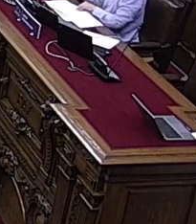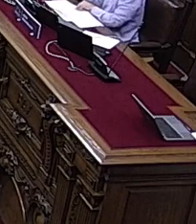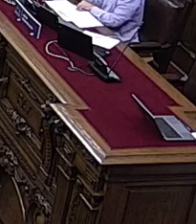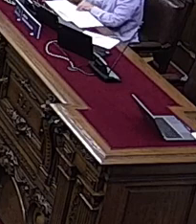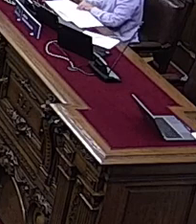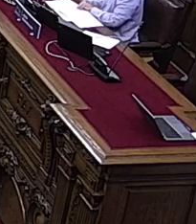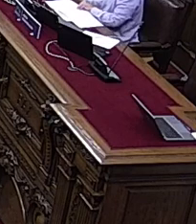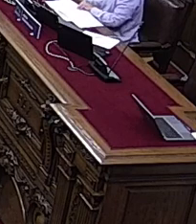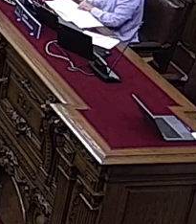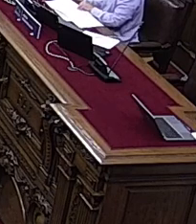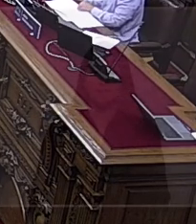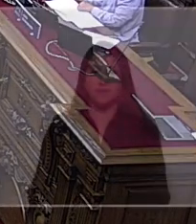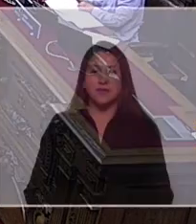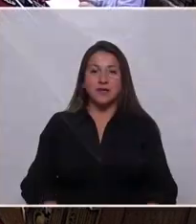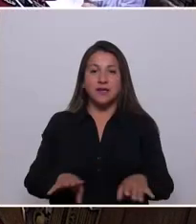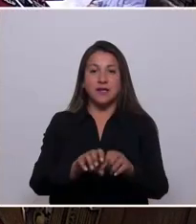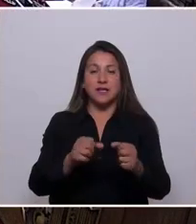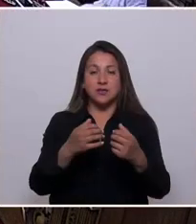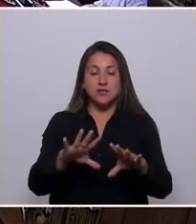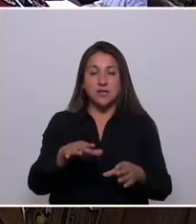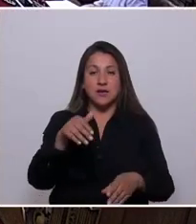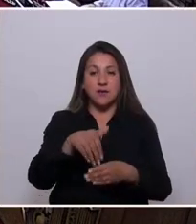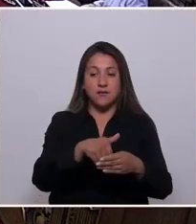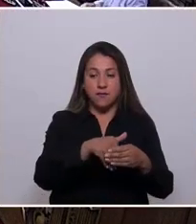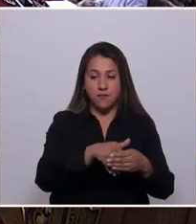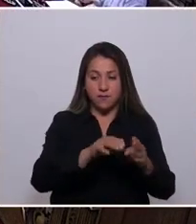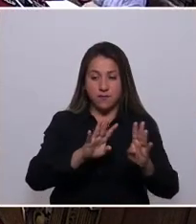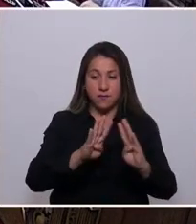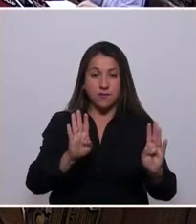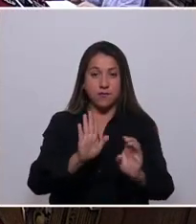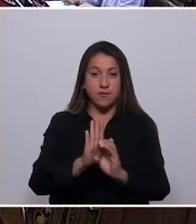¿Han emitido su voto, señoras y señores convencionales?